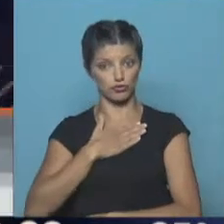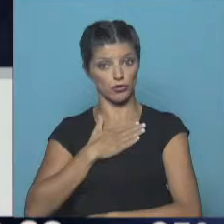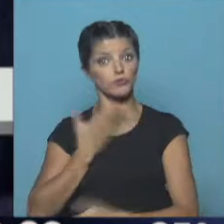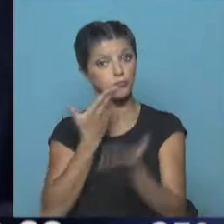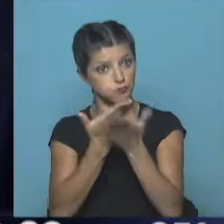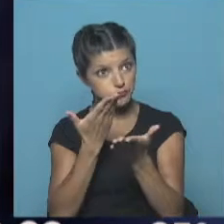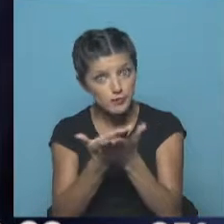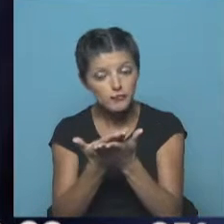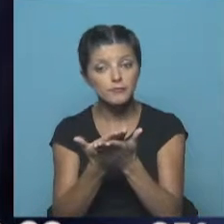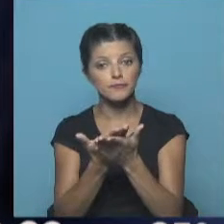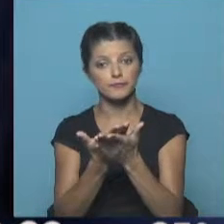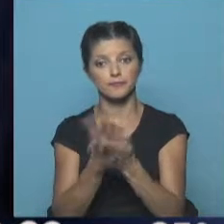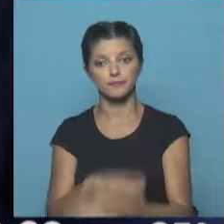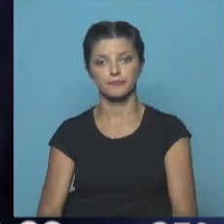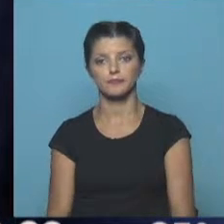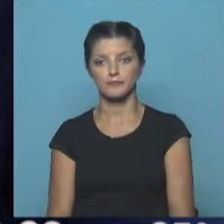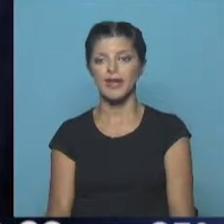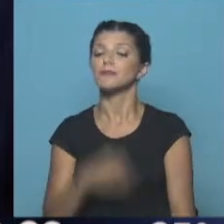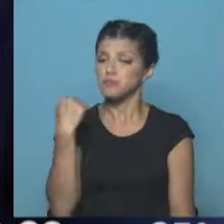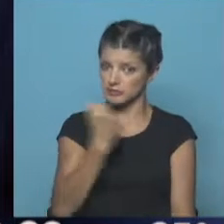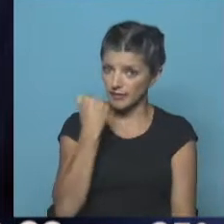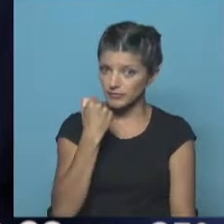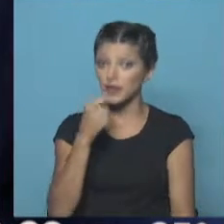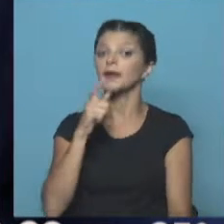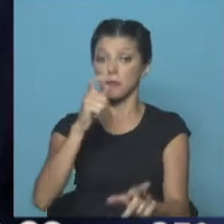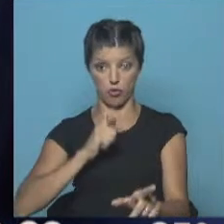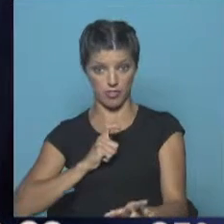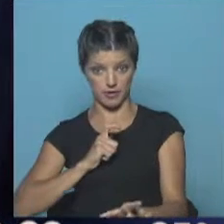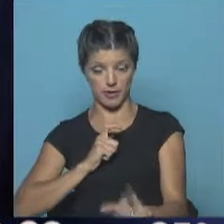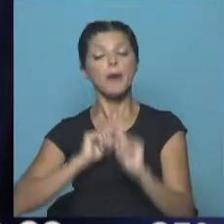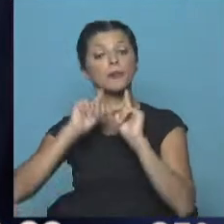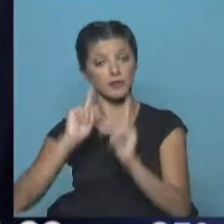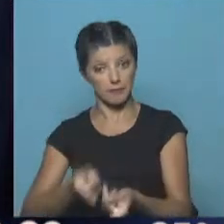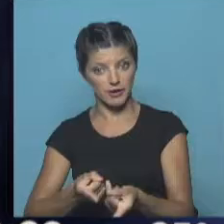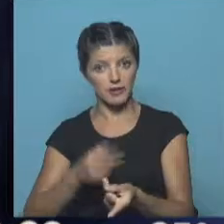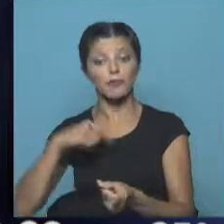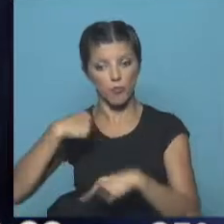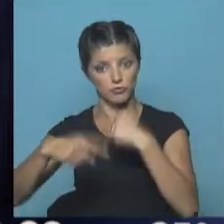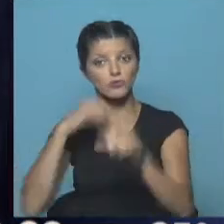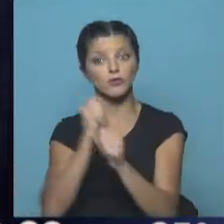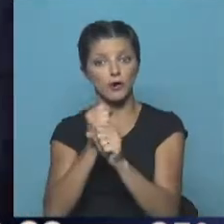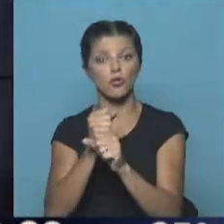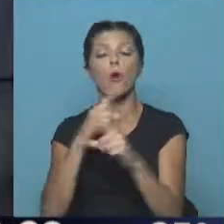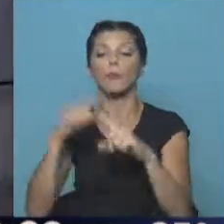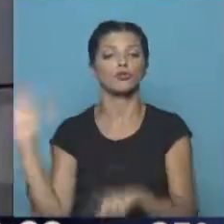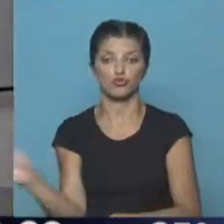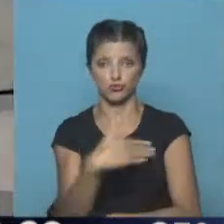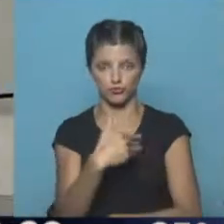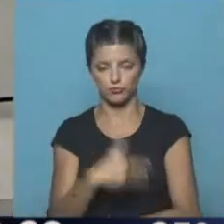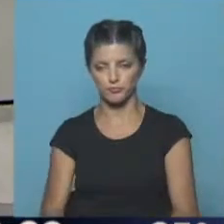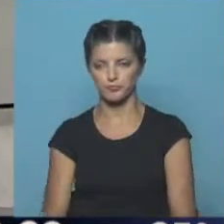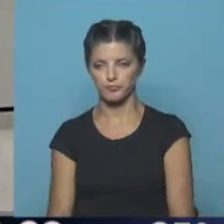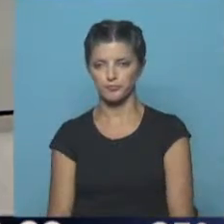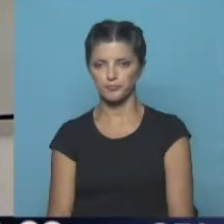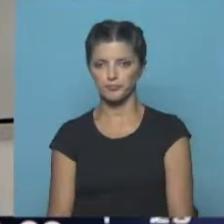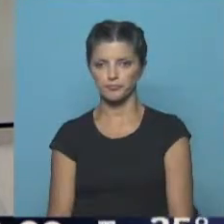fuimos planteando. Tuvimos una respuesta y, por supuesto, fundamentalmente que vamos a seguir trabajando para todos. Muchas gracias.